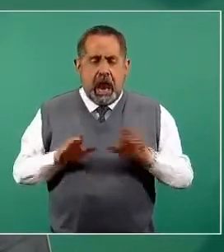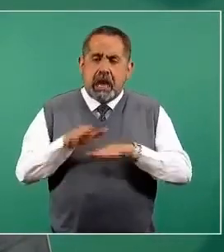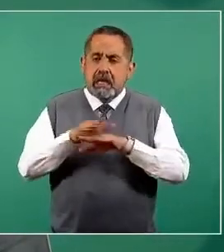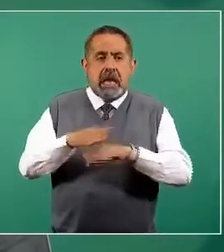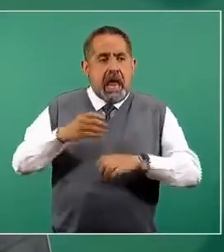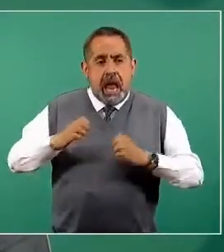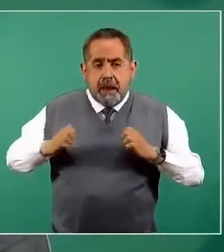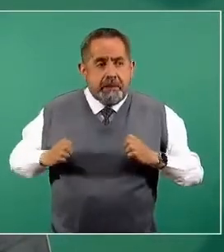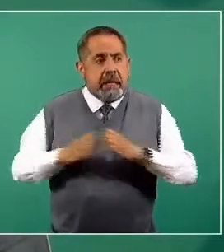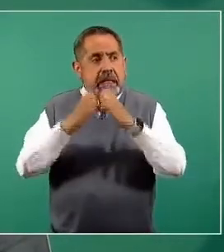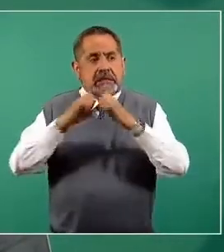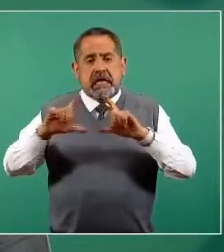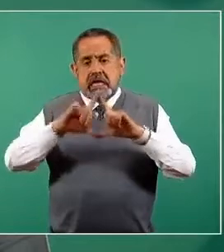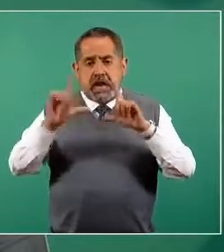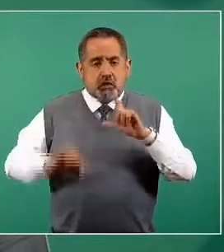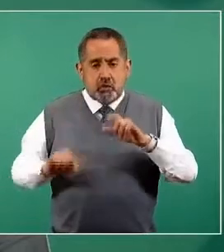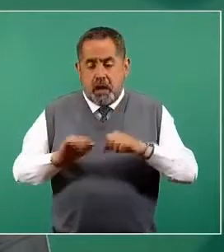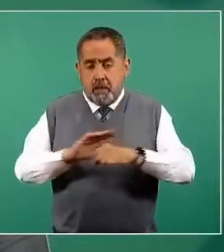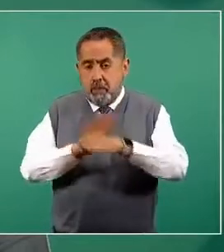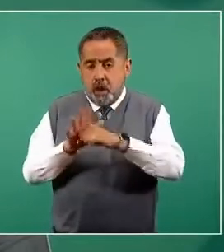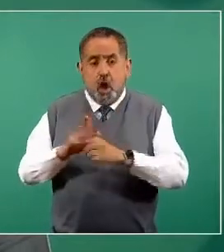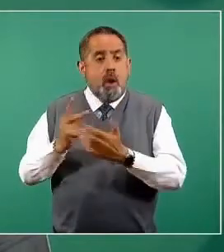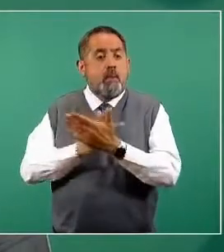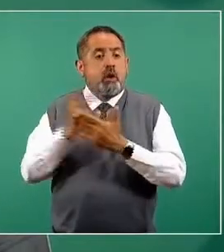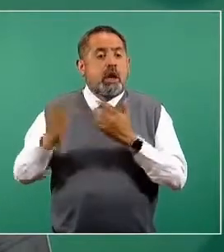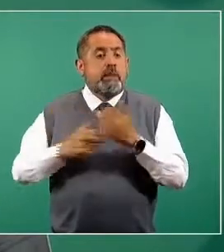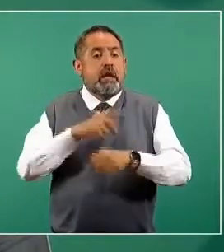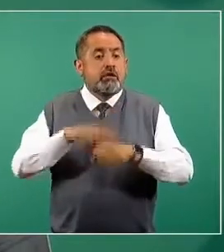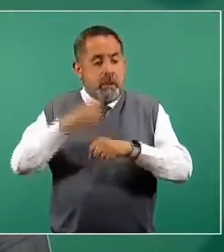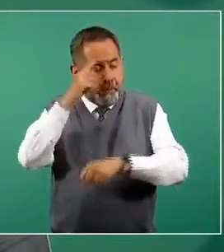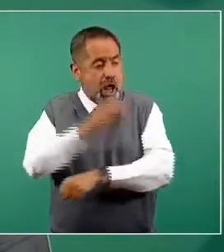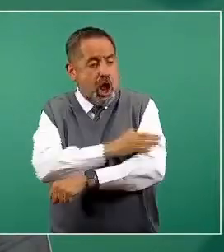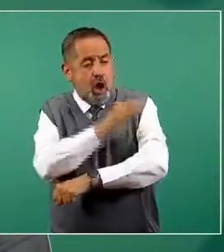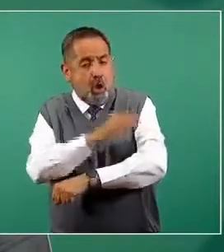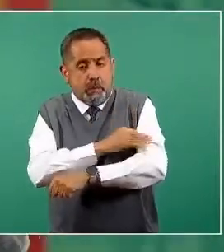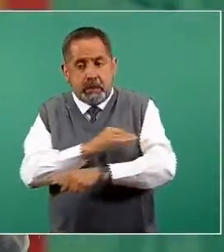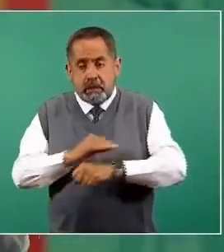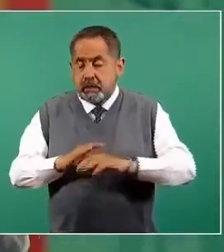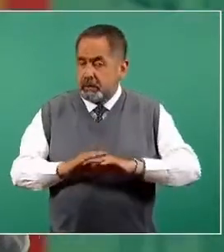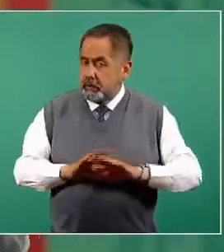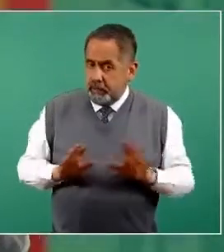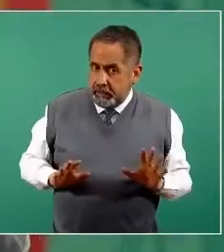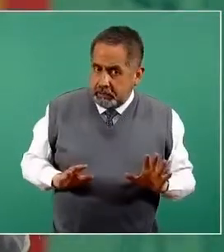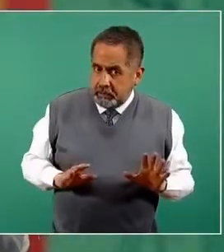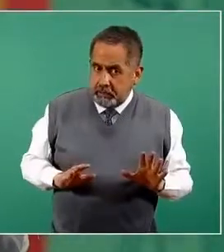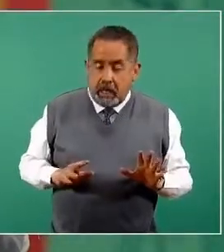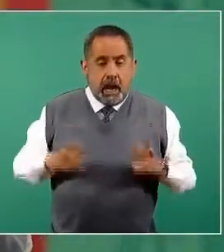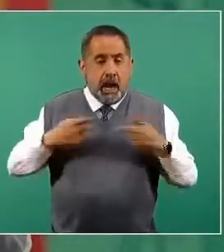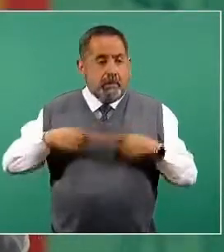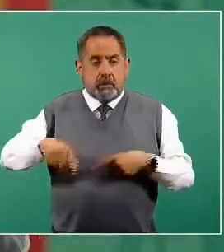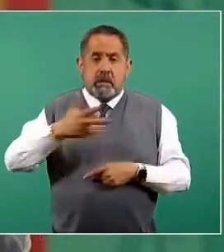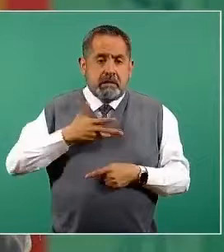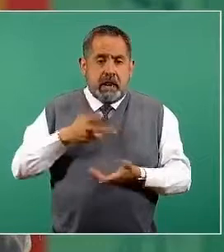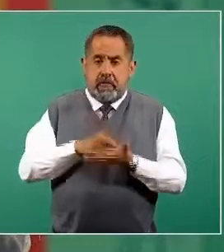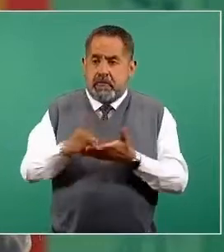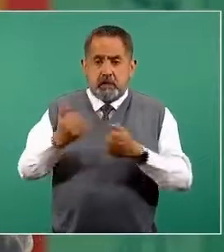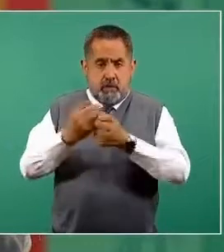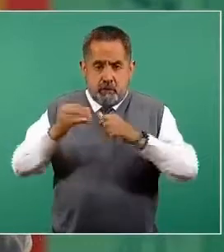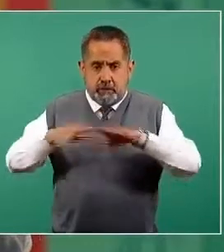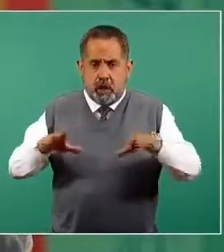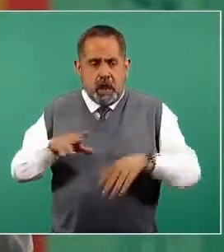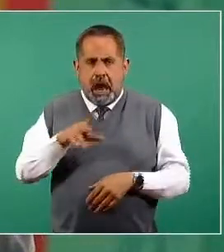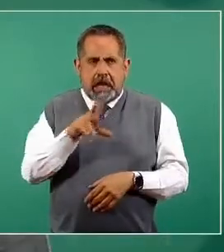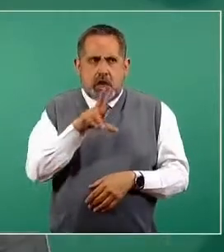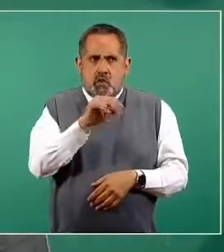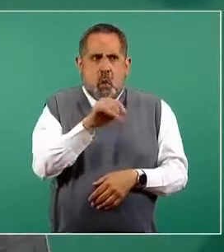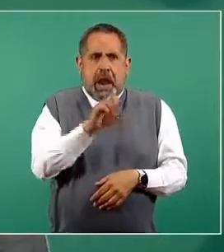una contingencia nacional y de un programa nacional de vacunación contra COVID-19. y la población tiene derecho a ser informada. No hay